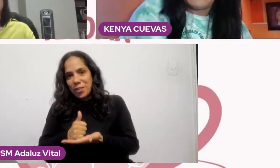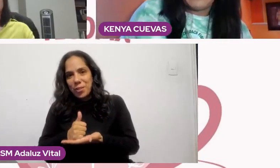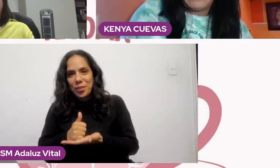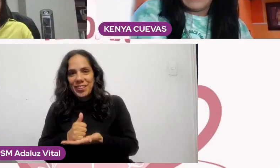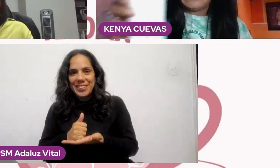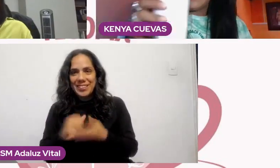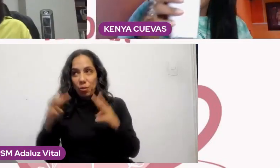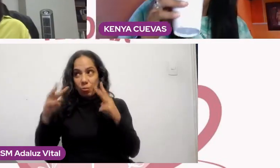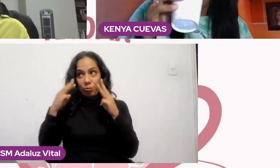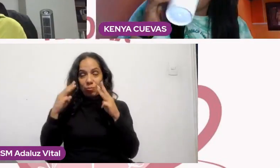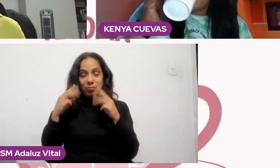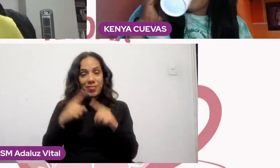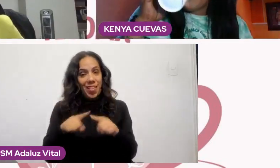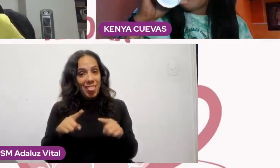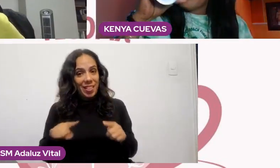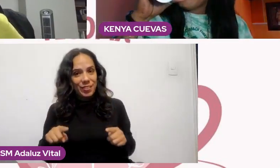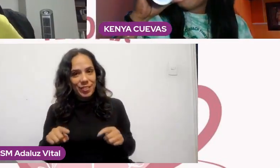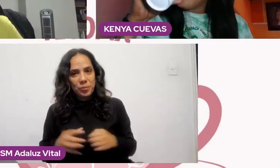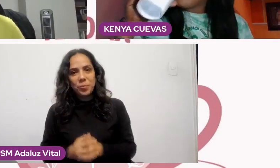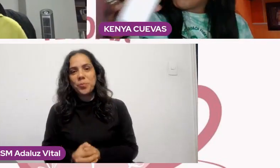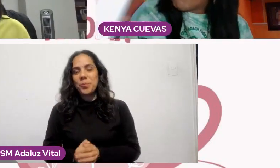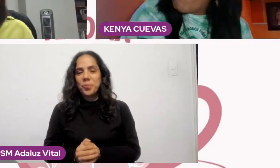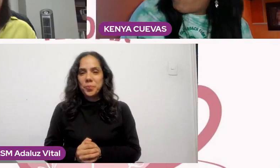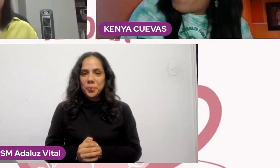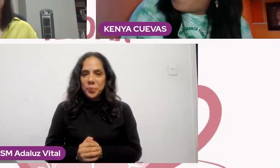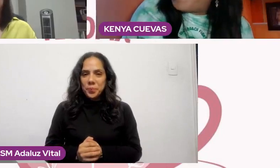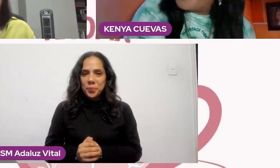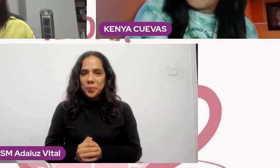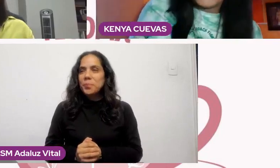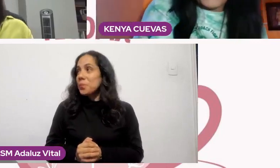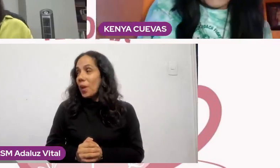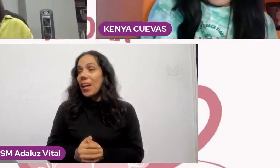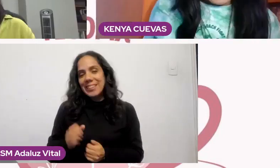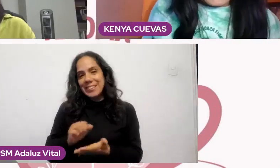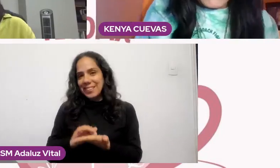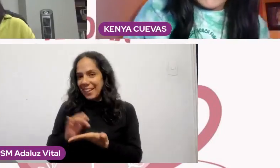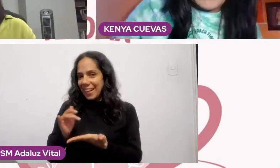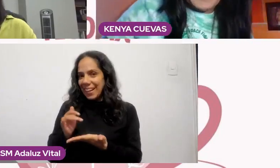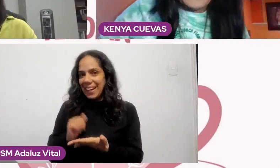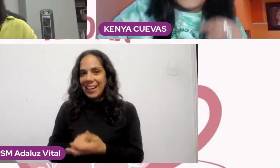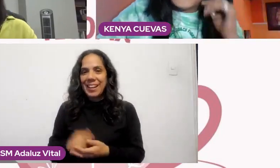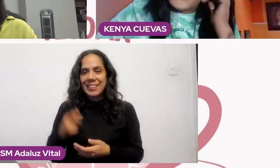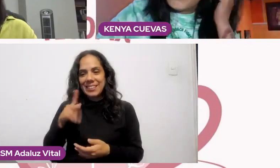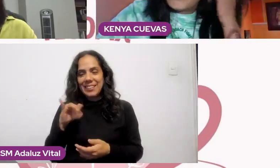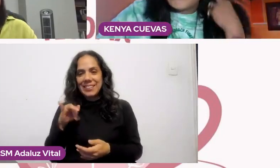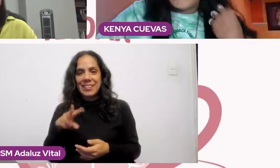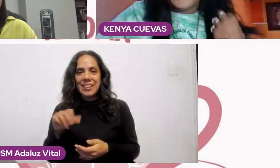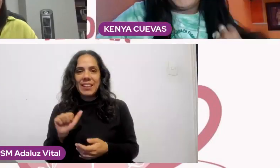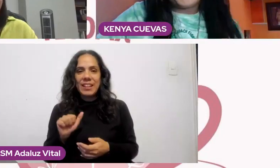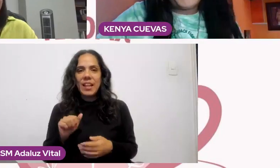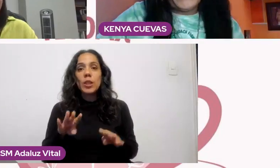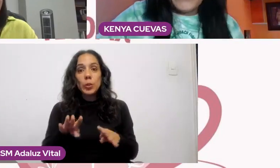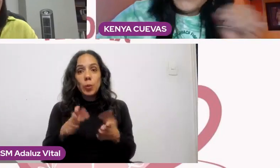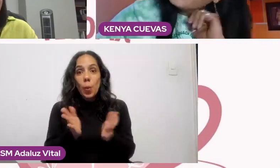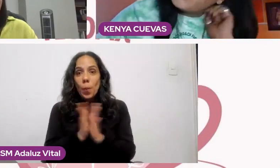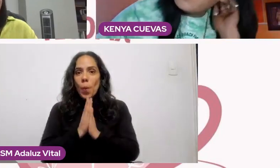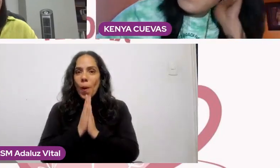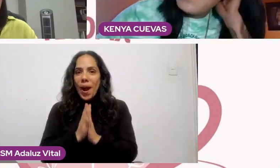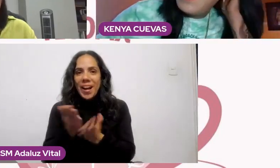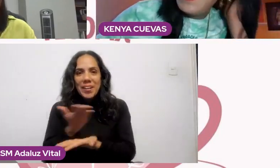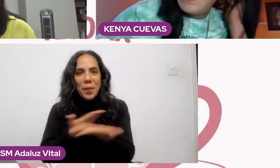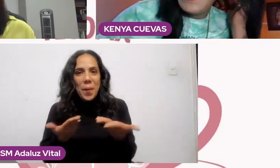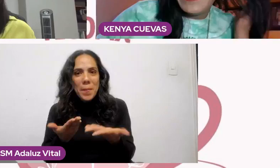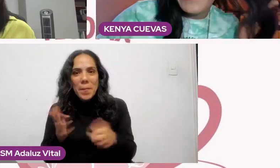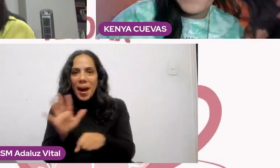Así es, Kenia. Kenia, platícanos, podemos platicar sobre esta película. Y bueno, pues